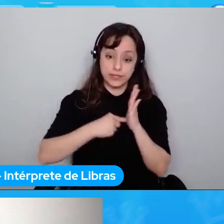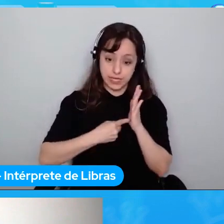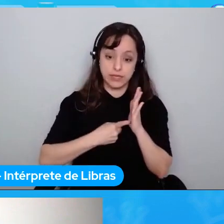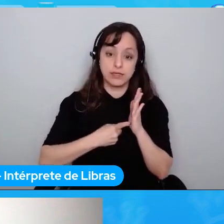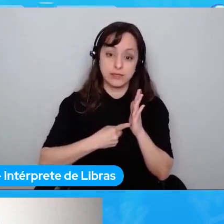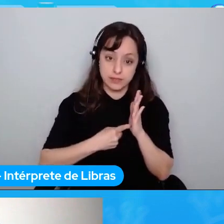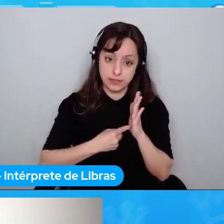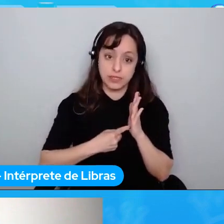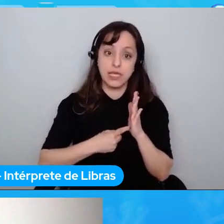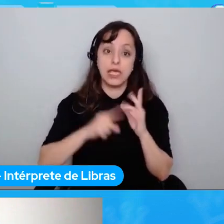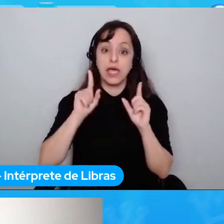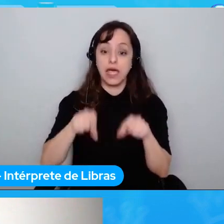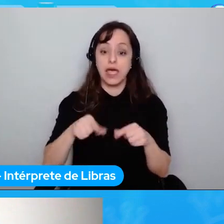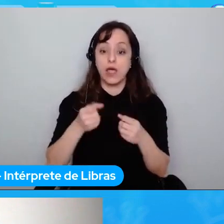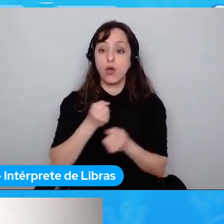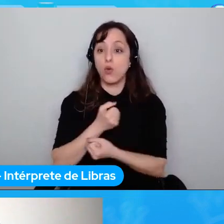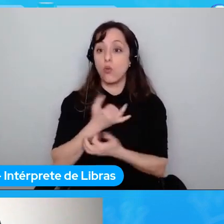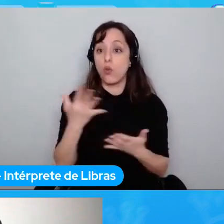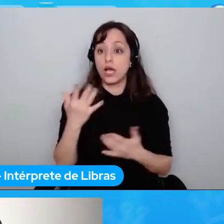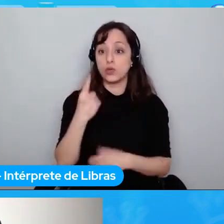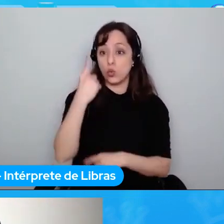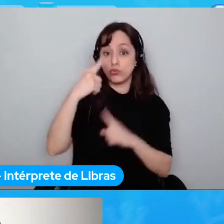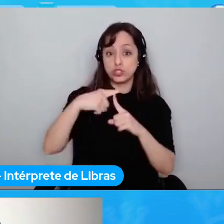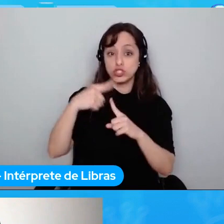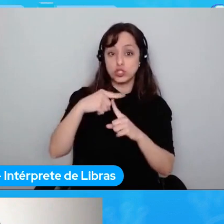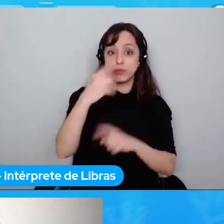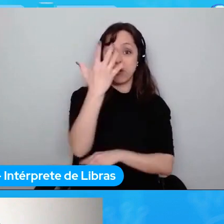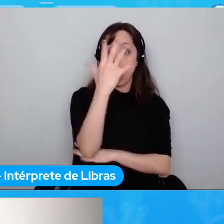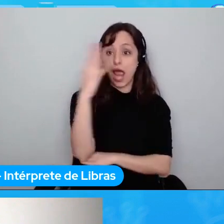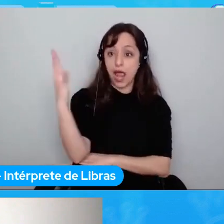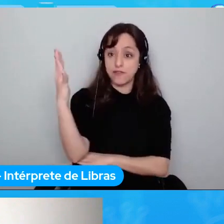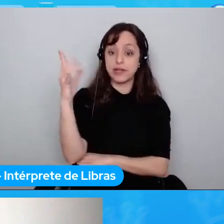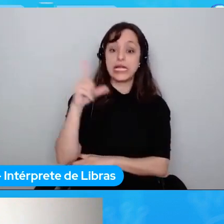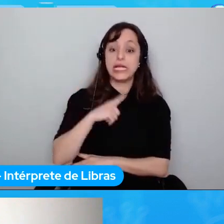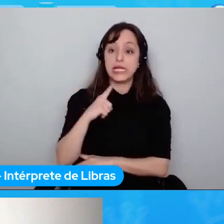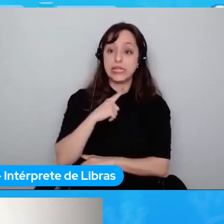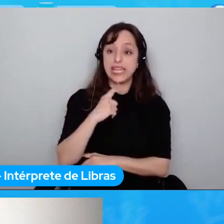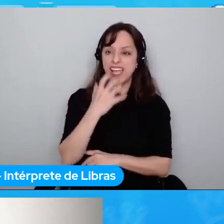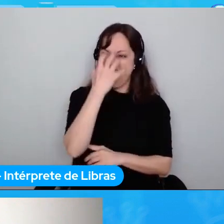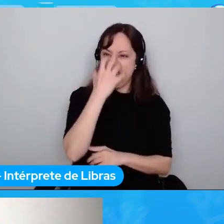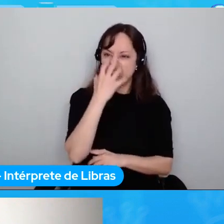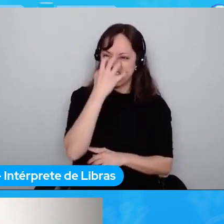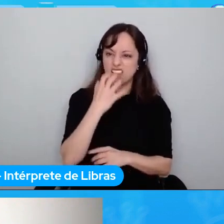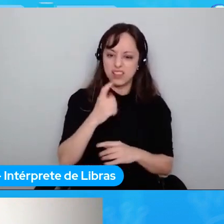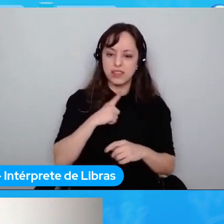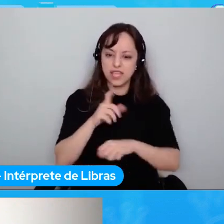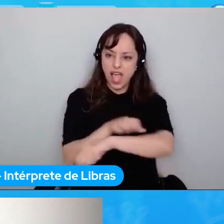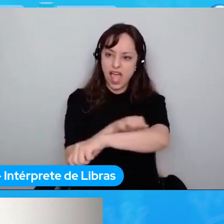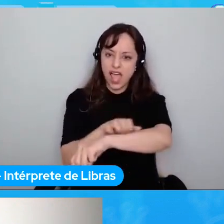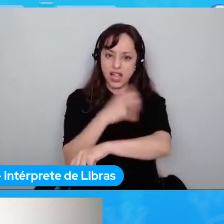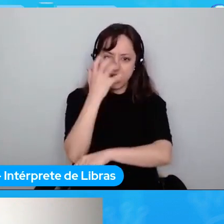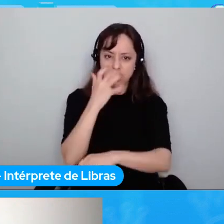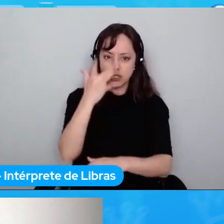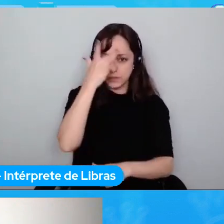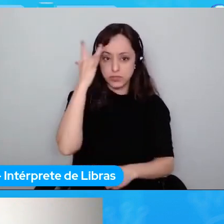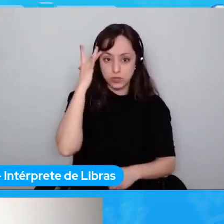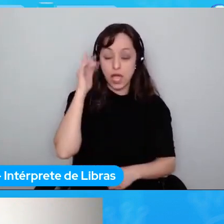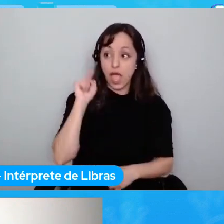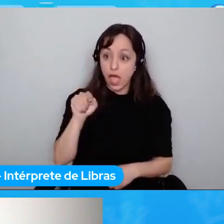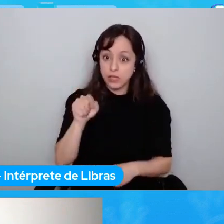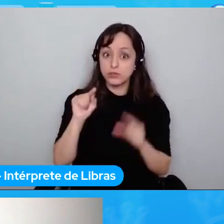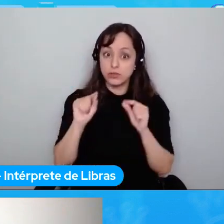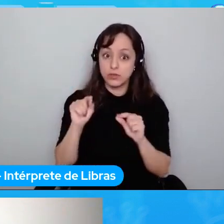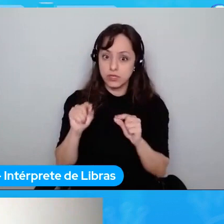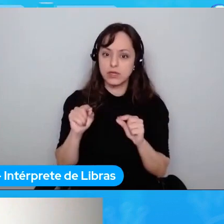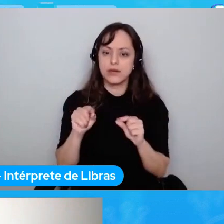de árboles. Hay un tipo de árbol que causa alergia a las personas. Y ese censo de árboles que causa alergia se lo